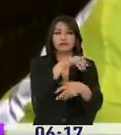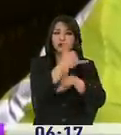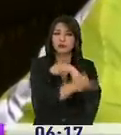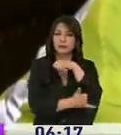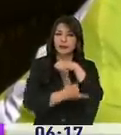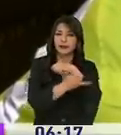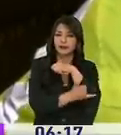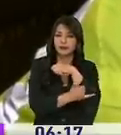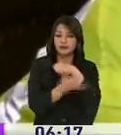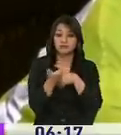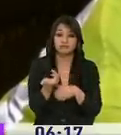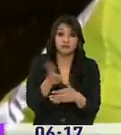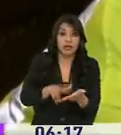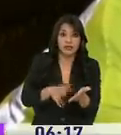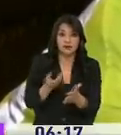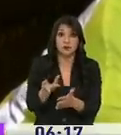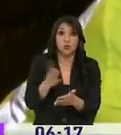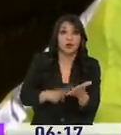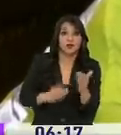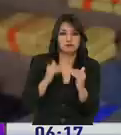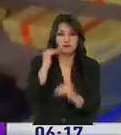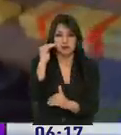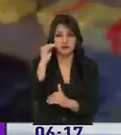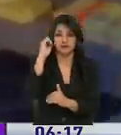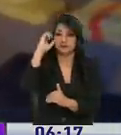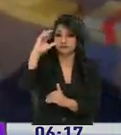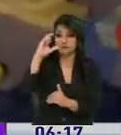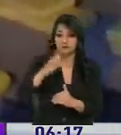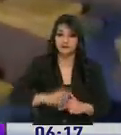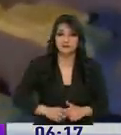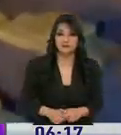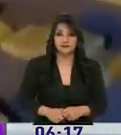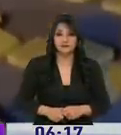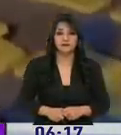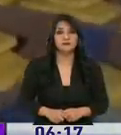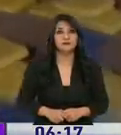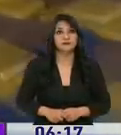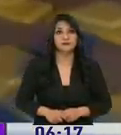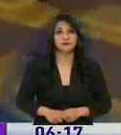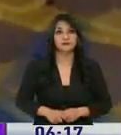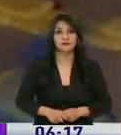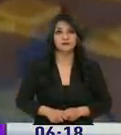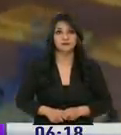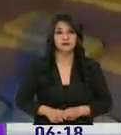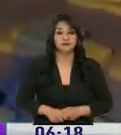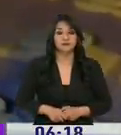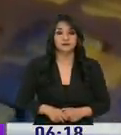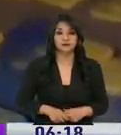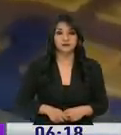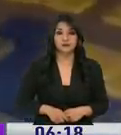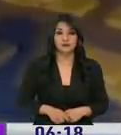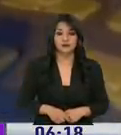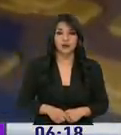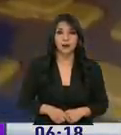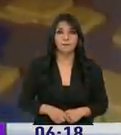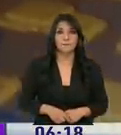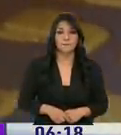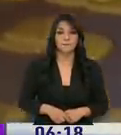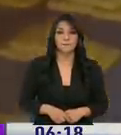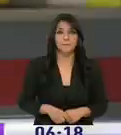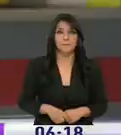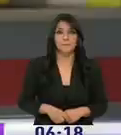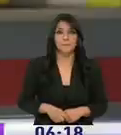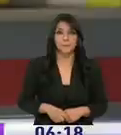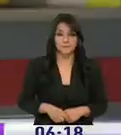estaría triplicando o cuadriplicando el valor. Con imágenes de José Cedeño, desde Tulcán, informa Miriam Enríquez.